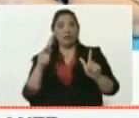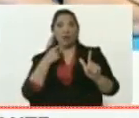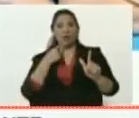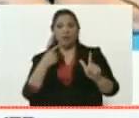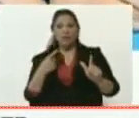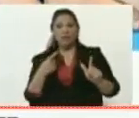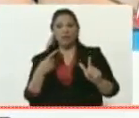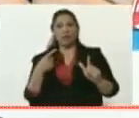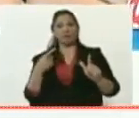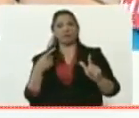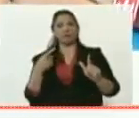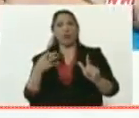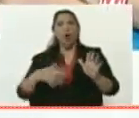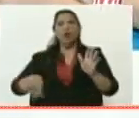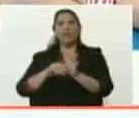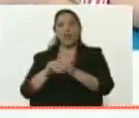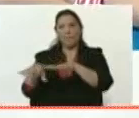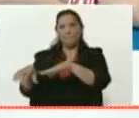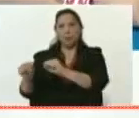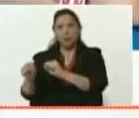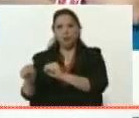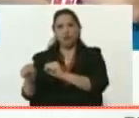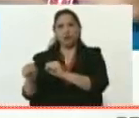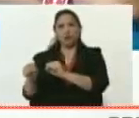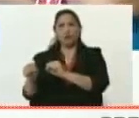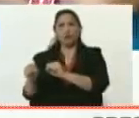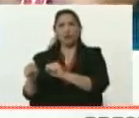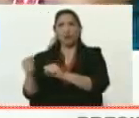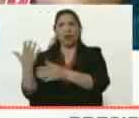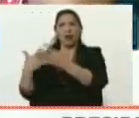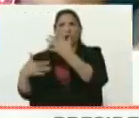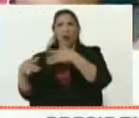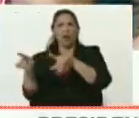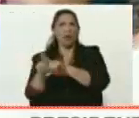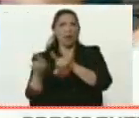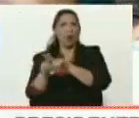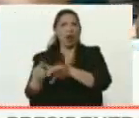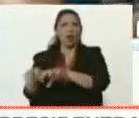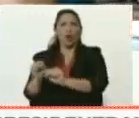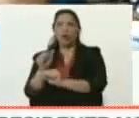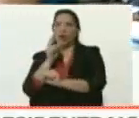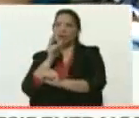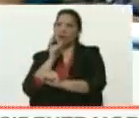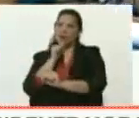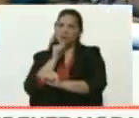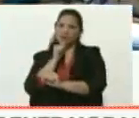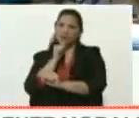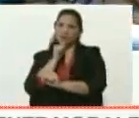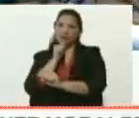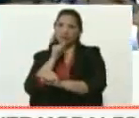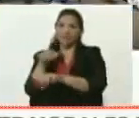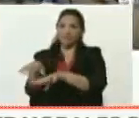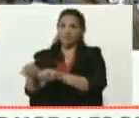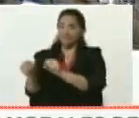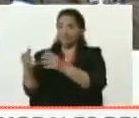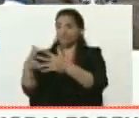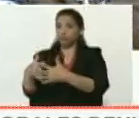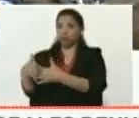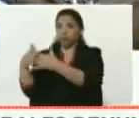la recolonización, por volvernos otra vez colonias. ¿De quién? Bueno, del Imperio